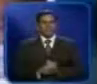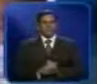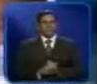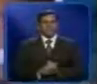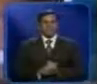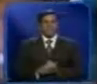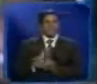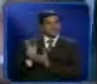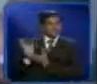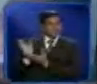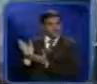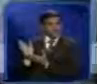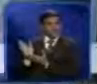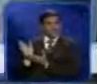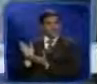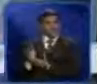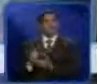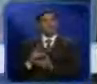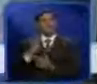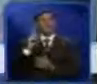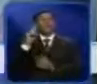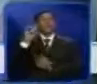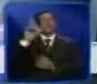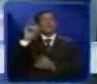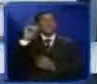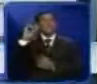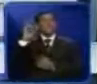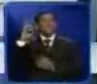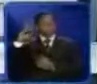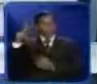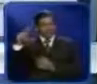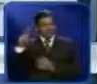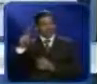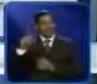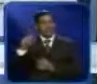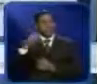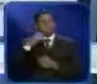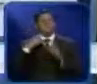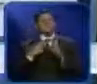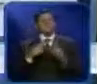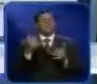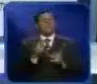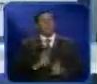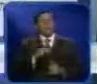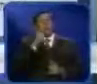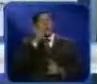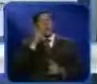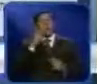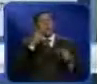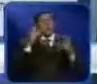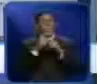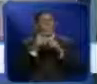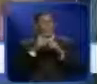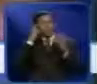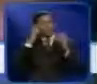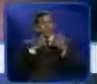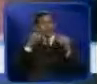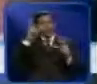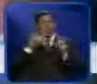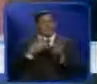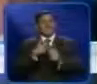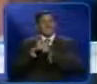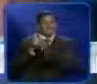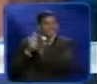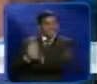El intérprete ha publicado en la red social Twitter las fotos de su único hijo varón, donde además publica unas palabras para que todos sus seguidores